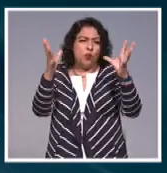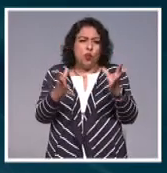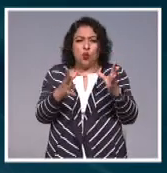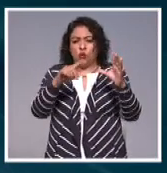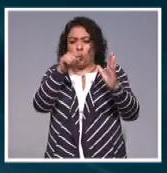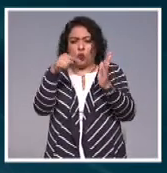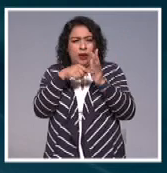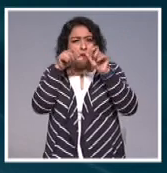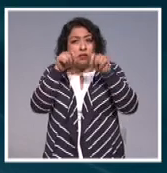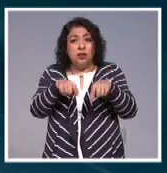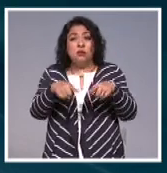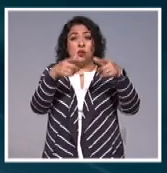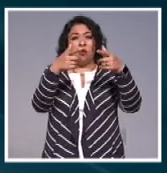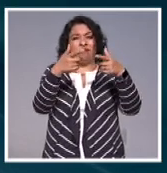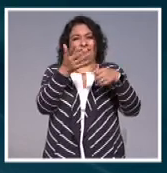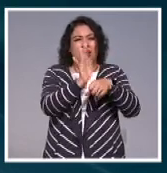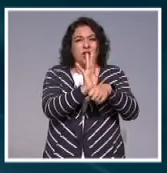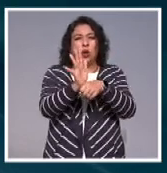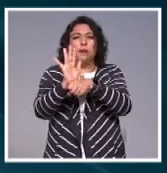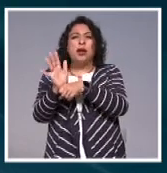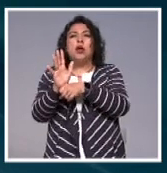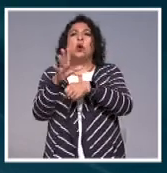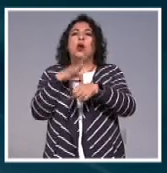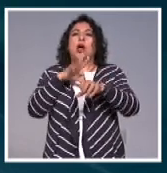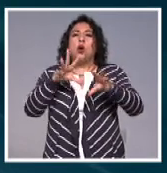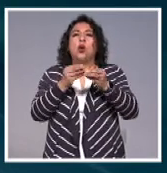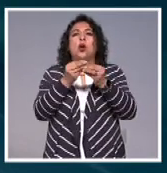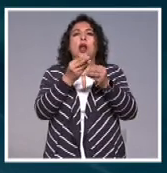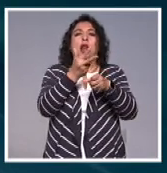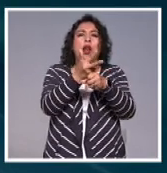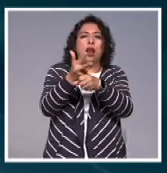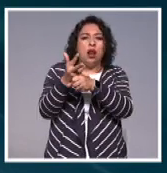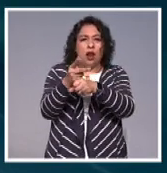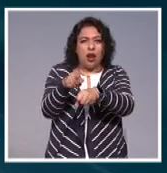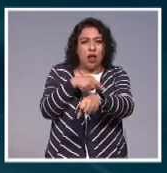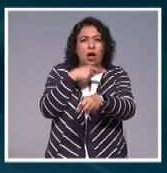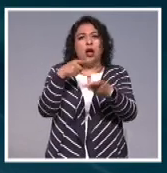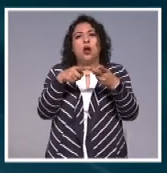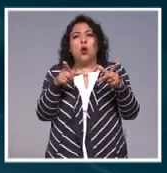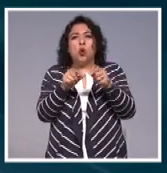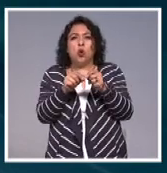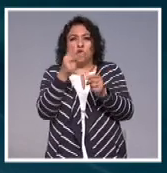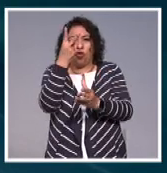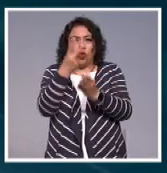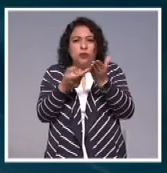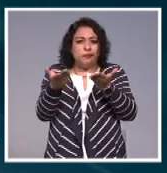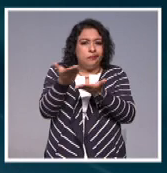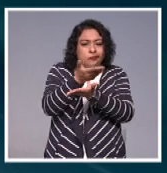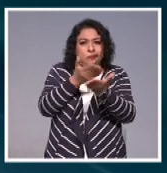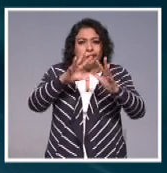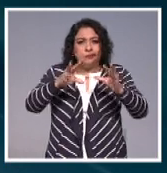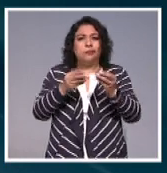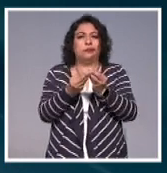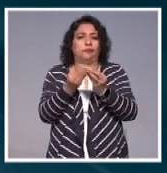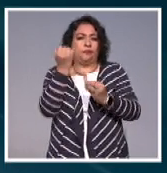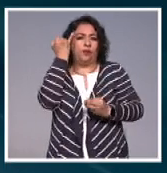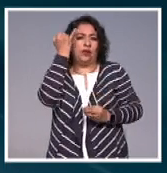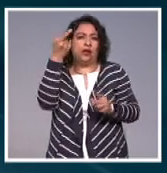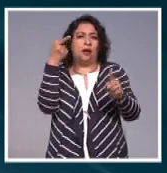local. Cada función se compone de un largometraje y un corto. La idea es que ambas historias dialoguen y se